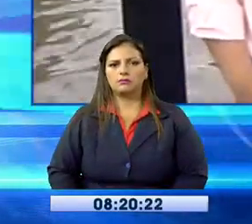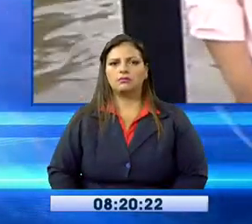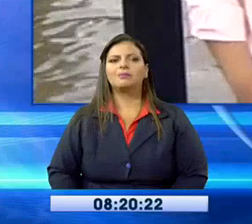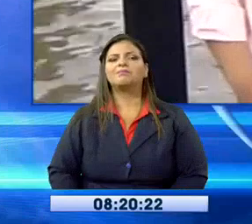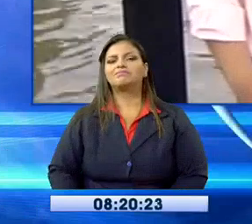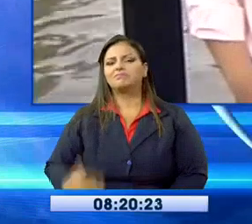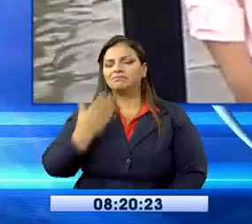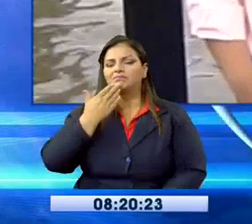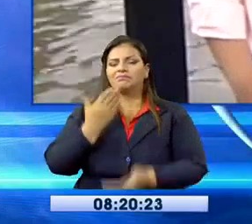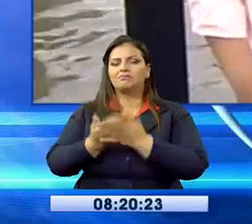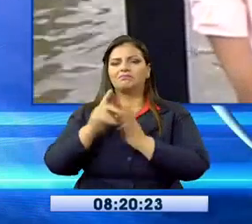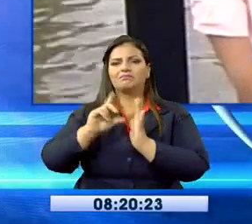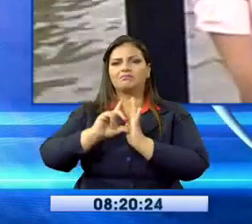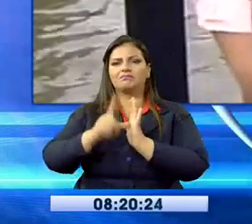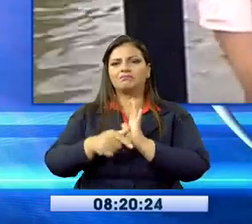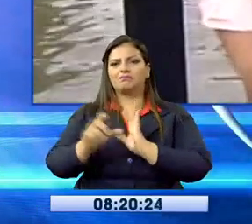va